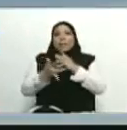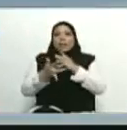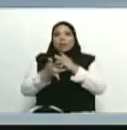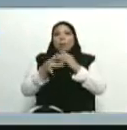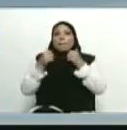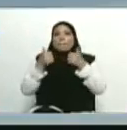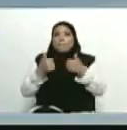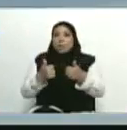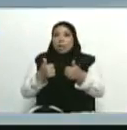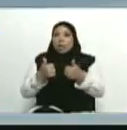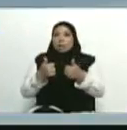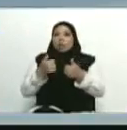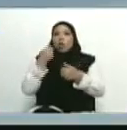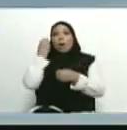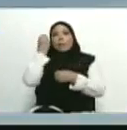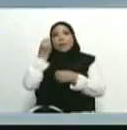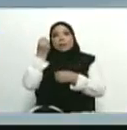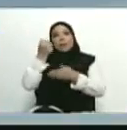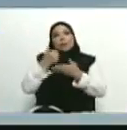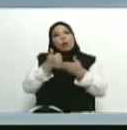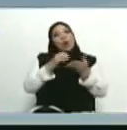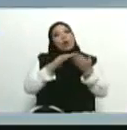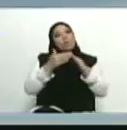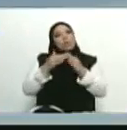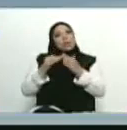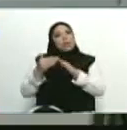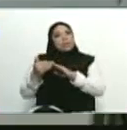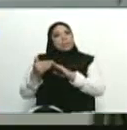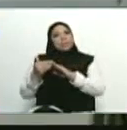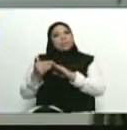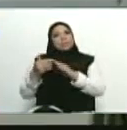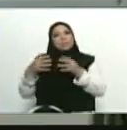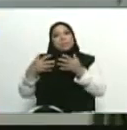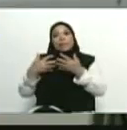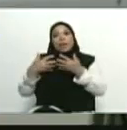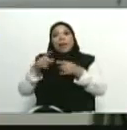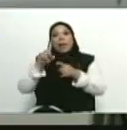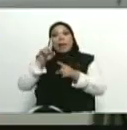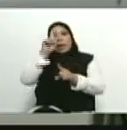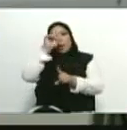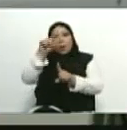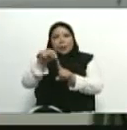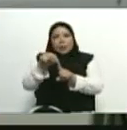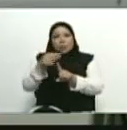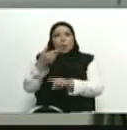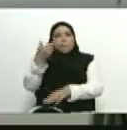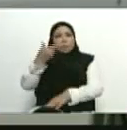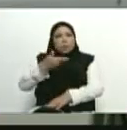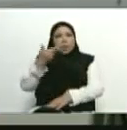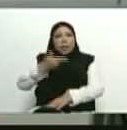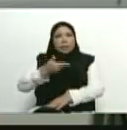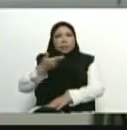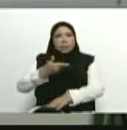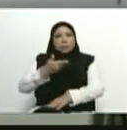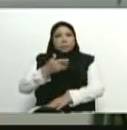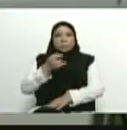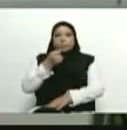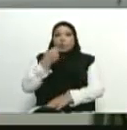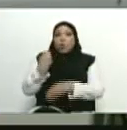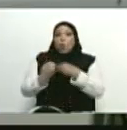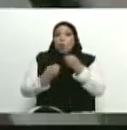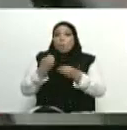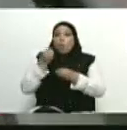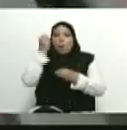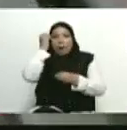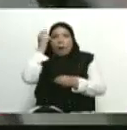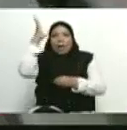colectiva, como usted lo hablaba, siempre hablamos desde los colectivos, y nuestro motor y nuestra alma son nuestro talento. Nuestro